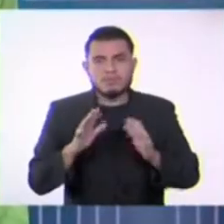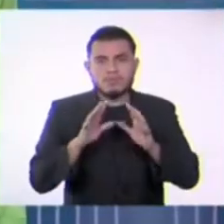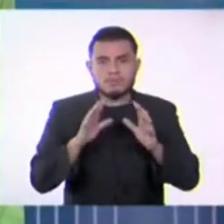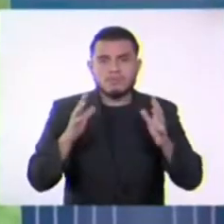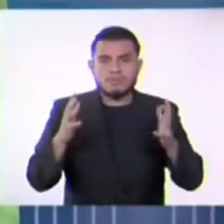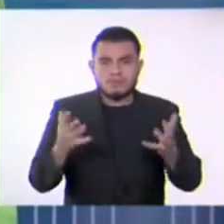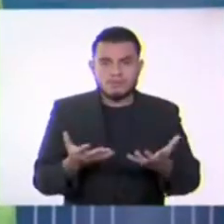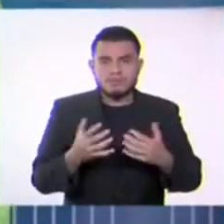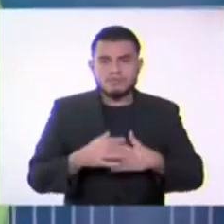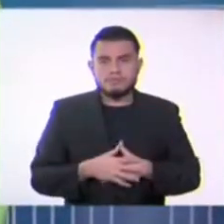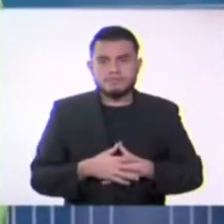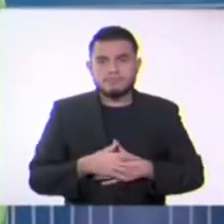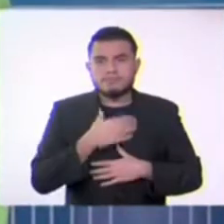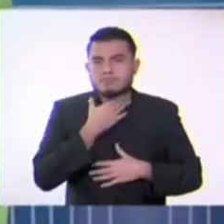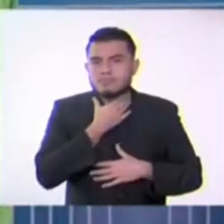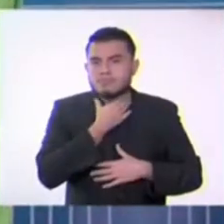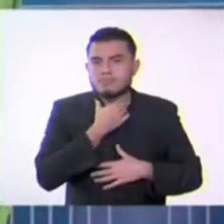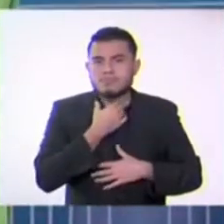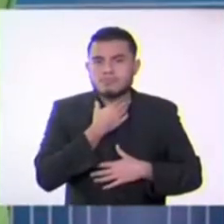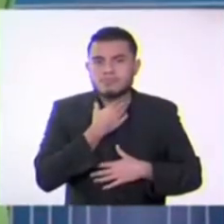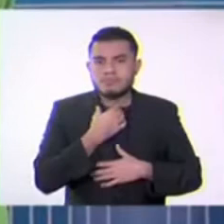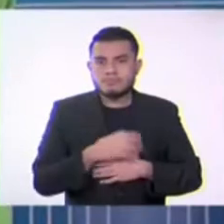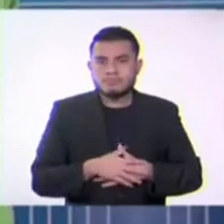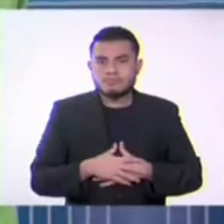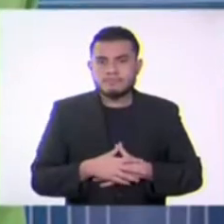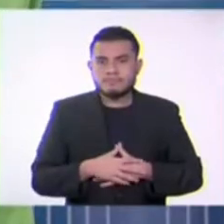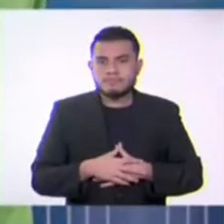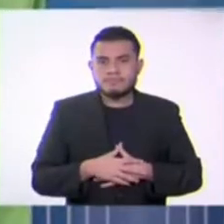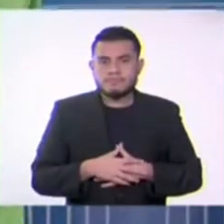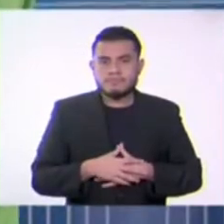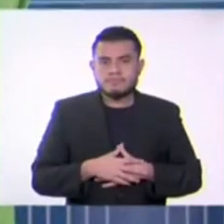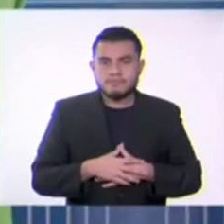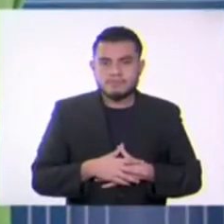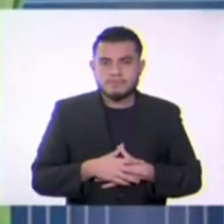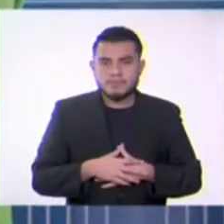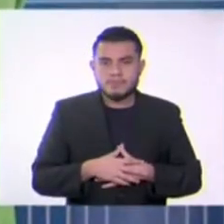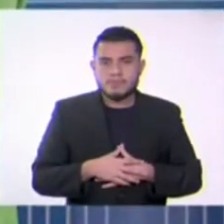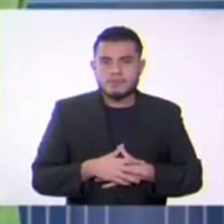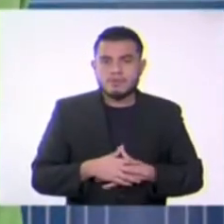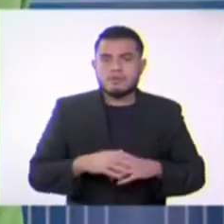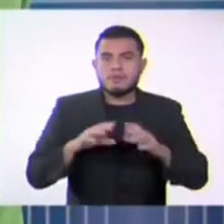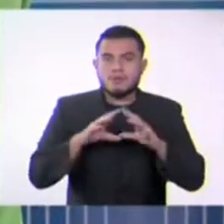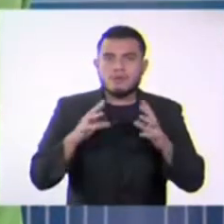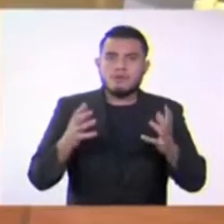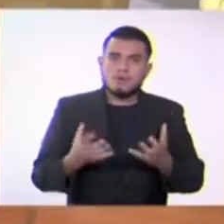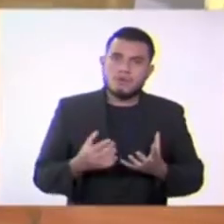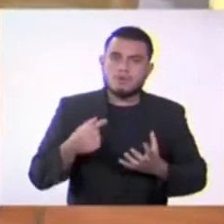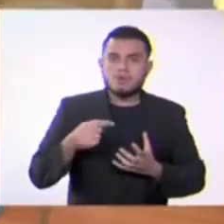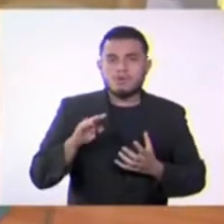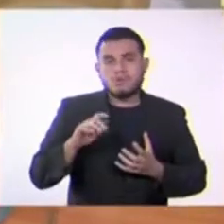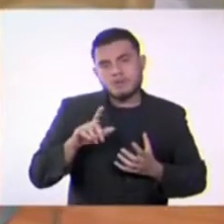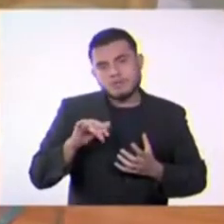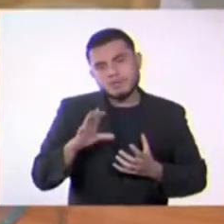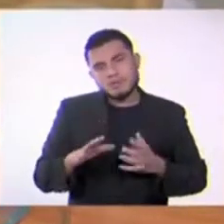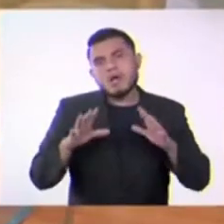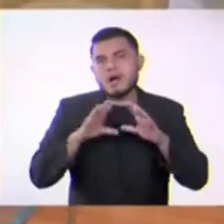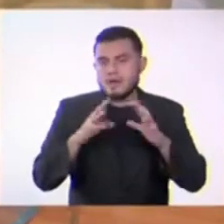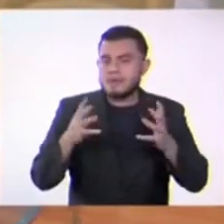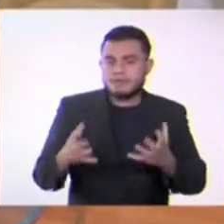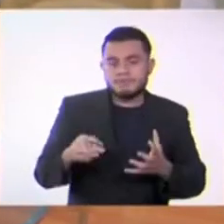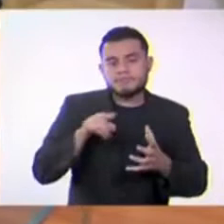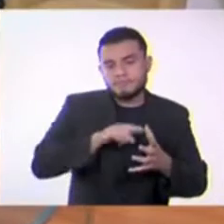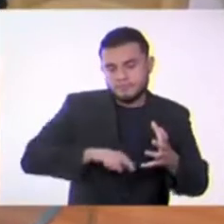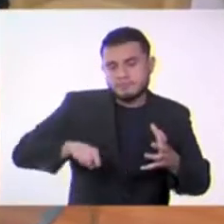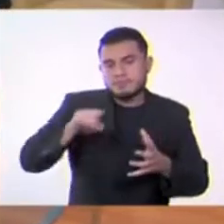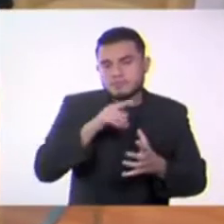y sus características hemisféricas. De hecho, globalización viene de globo, hace alusión al globo terráqueo, como